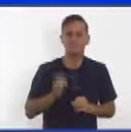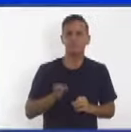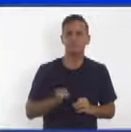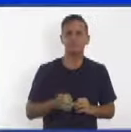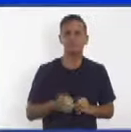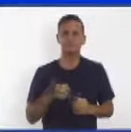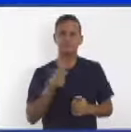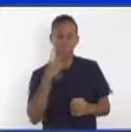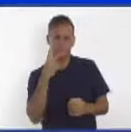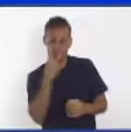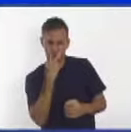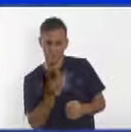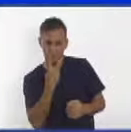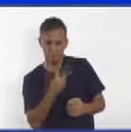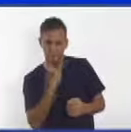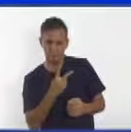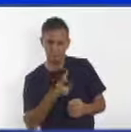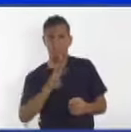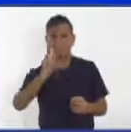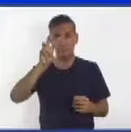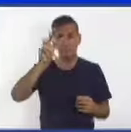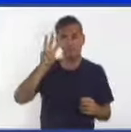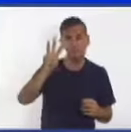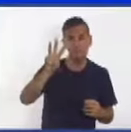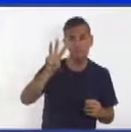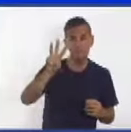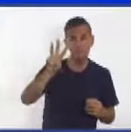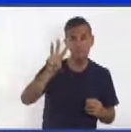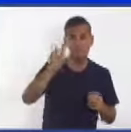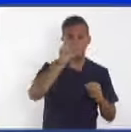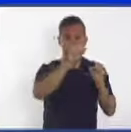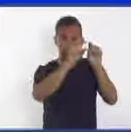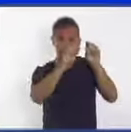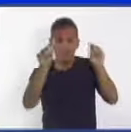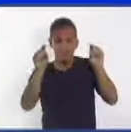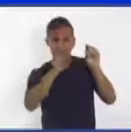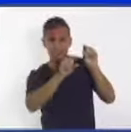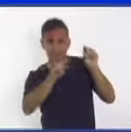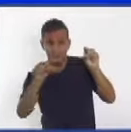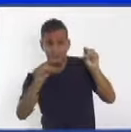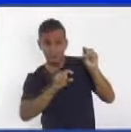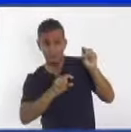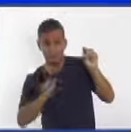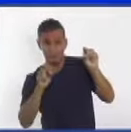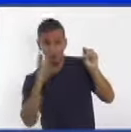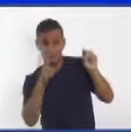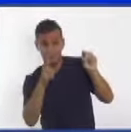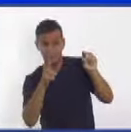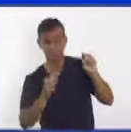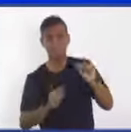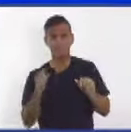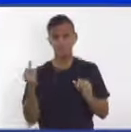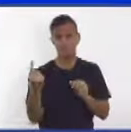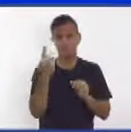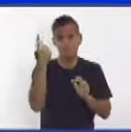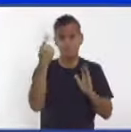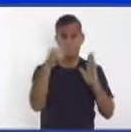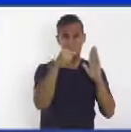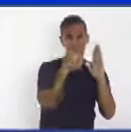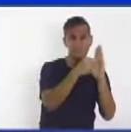epígrafes dentro de la nota preliminar bueno la primera es el primero de ellos el primero de los